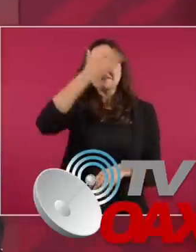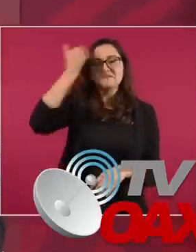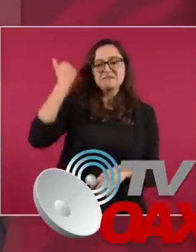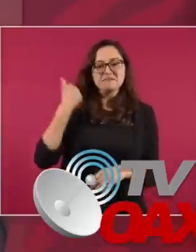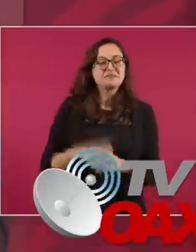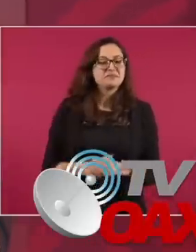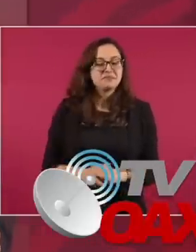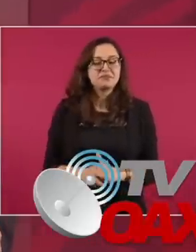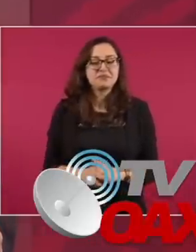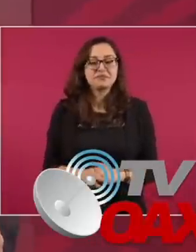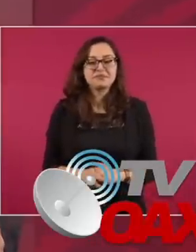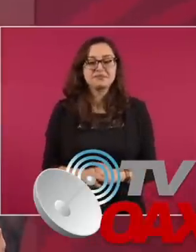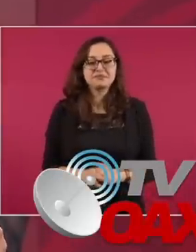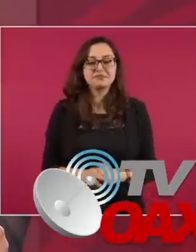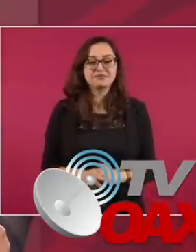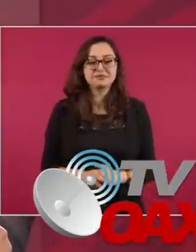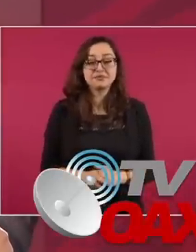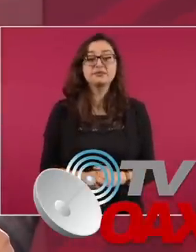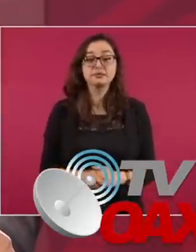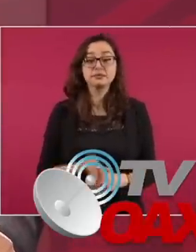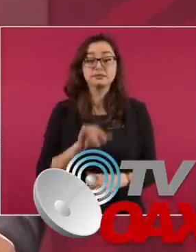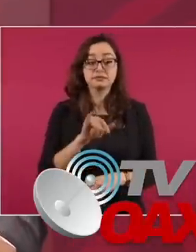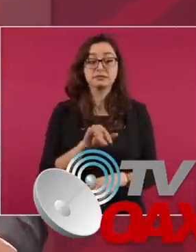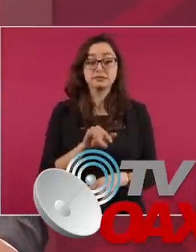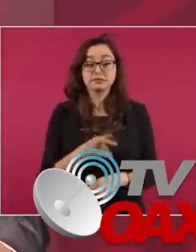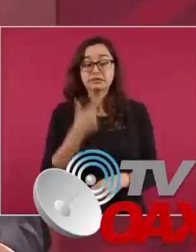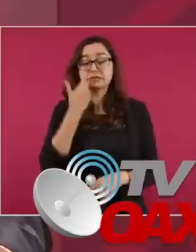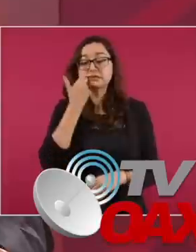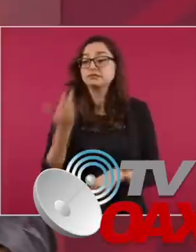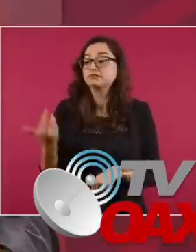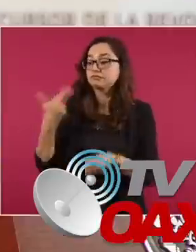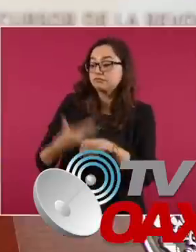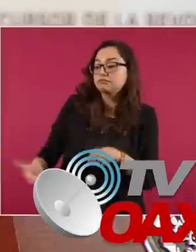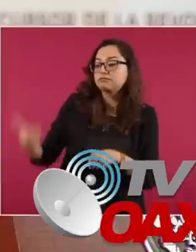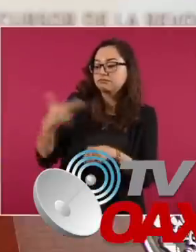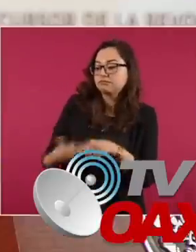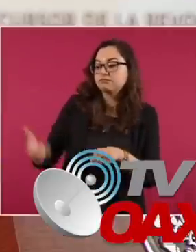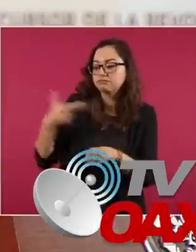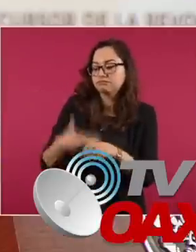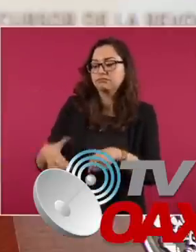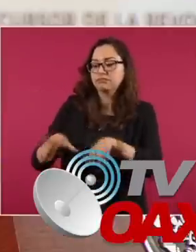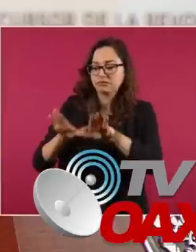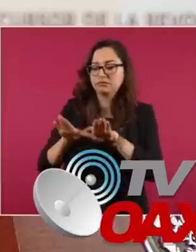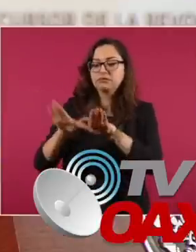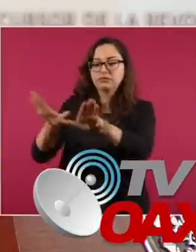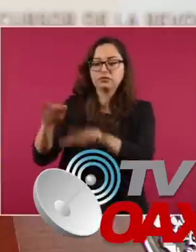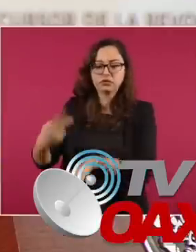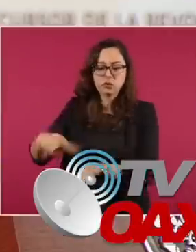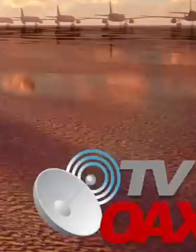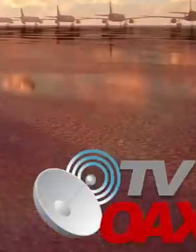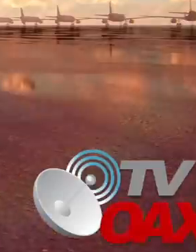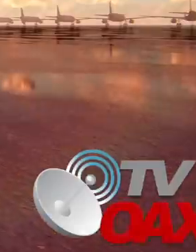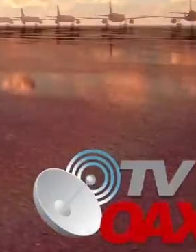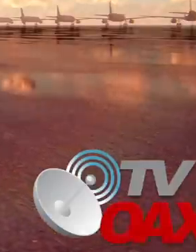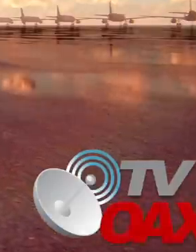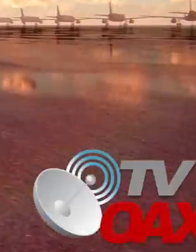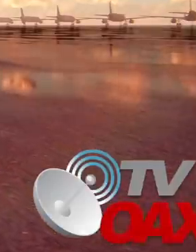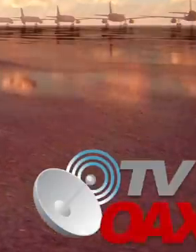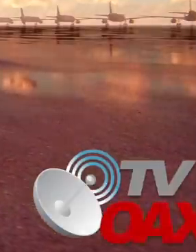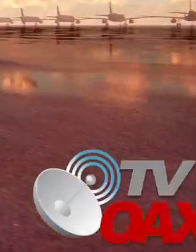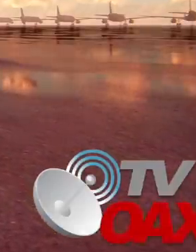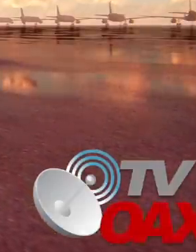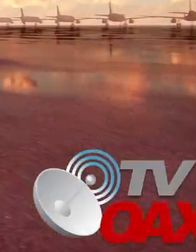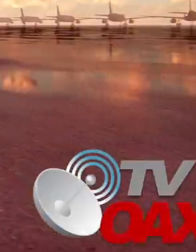Este sí se está trabajando en eso es este la